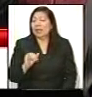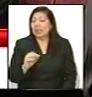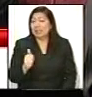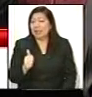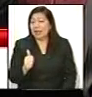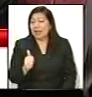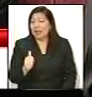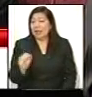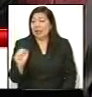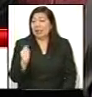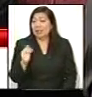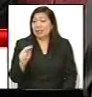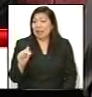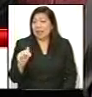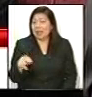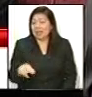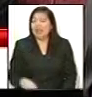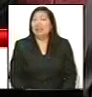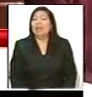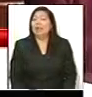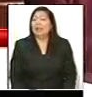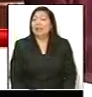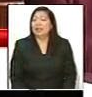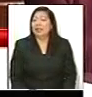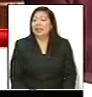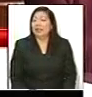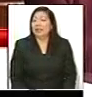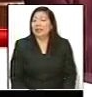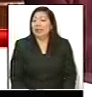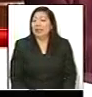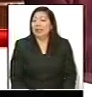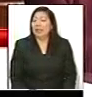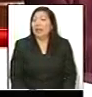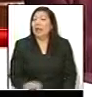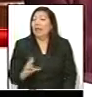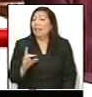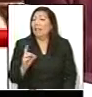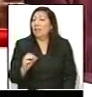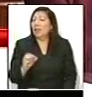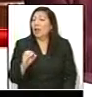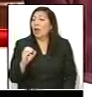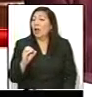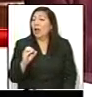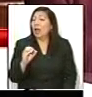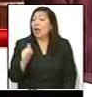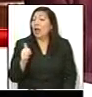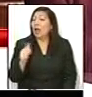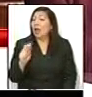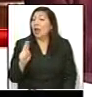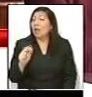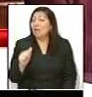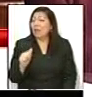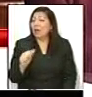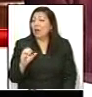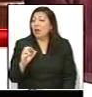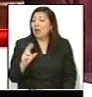aquí está una serie de personas, Javier de Belaúnde, Samuel Abad, Eguiguren, Danós, Alba Blandini,